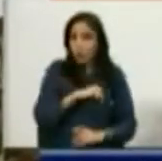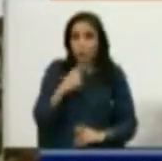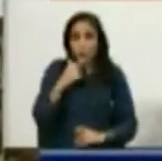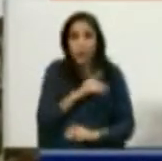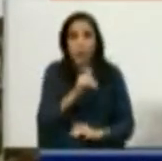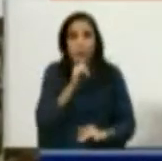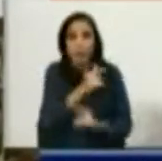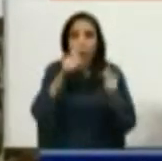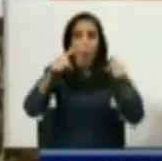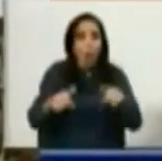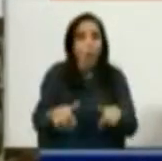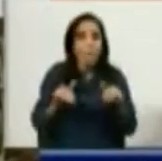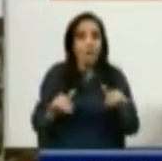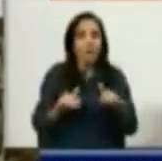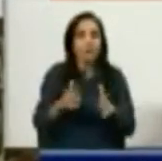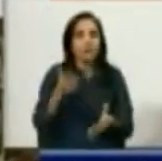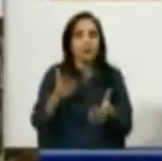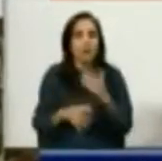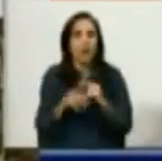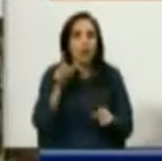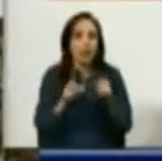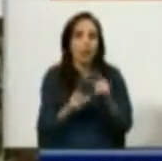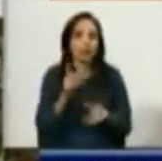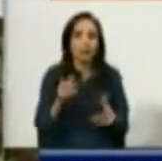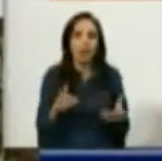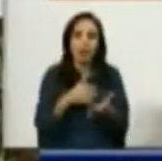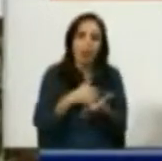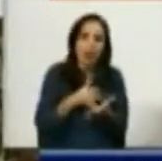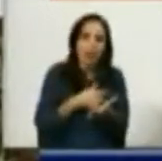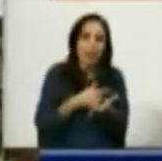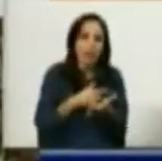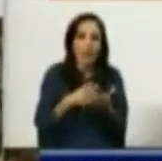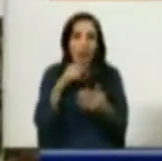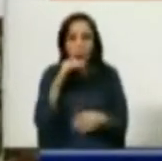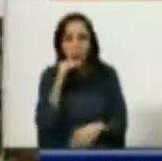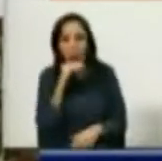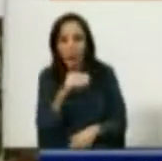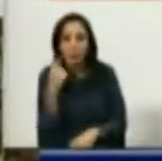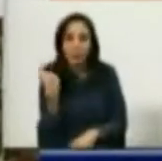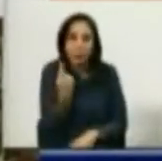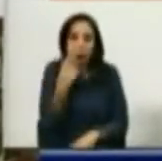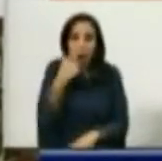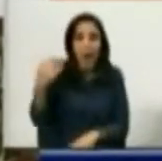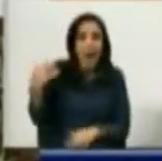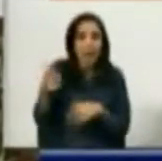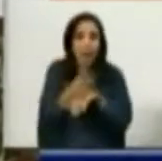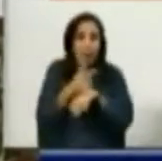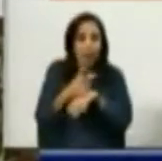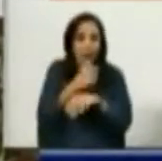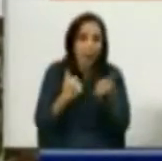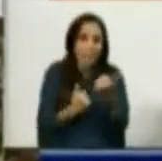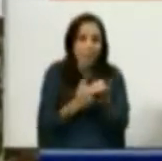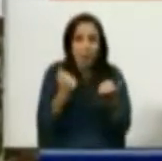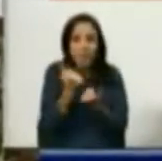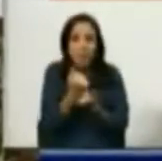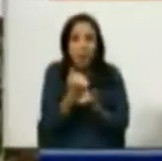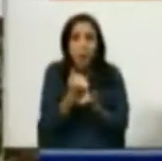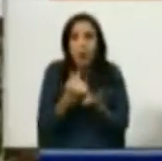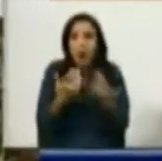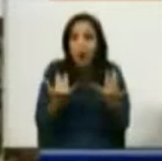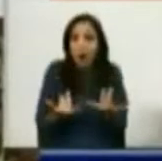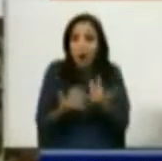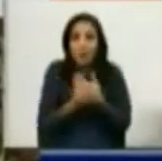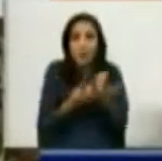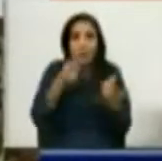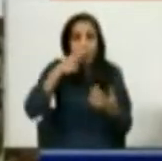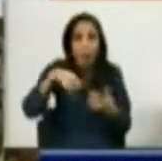nos han dejado casi solos los gobiernos que nos acompañaban en América en esta lucha emancipadora